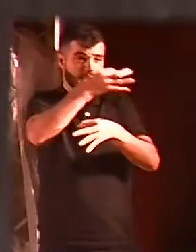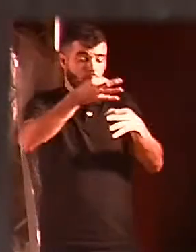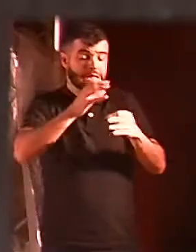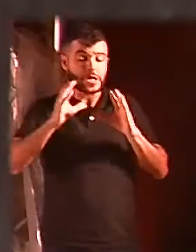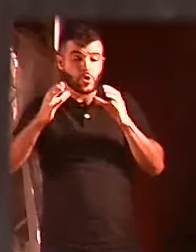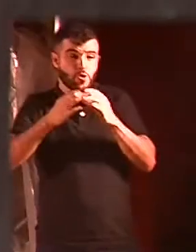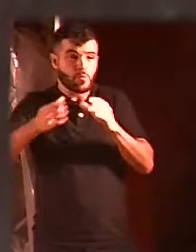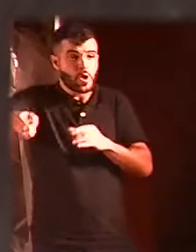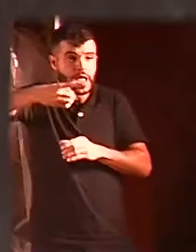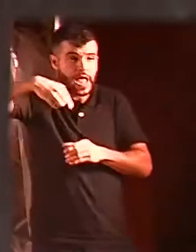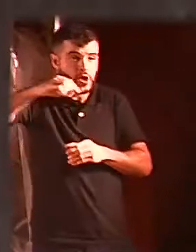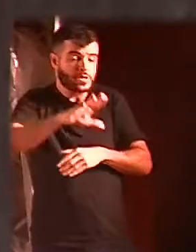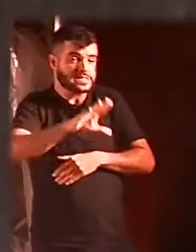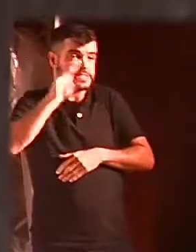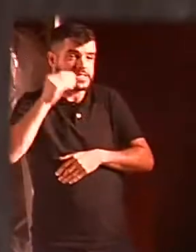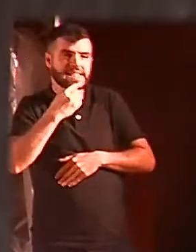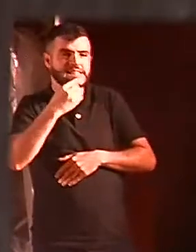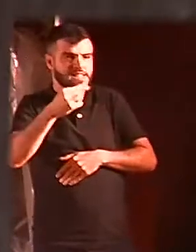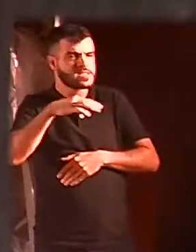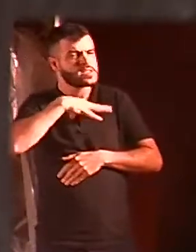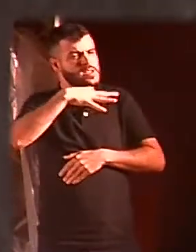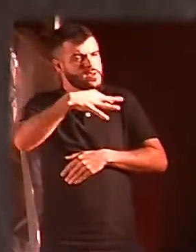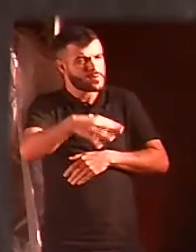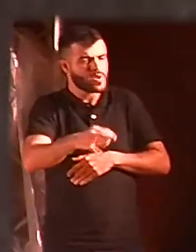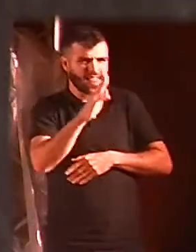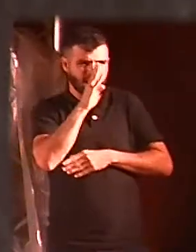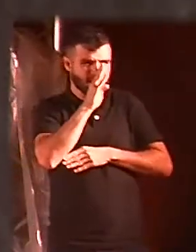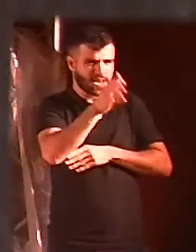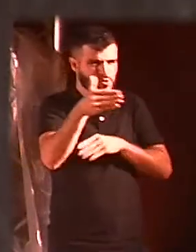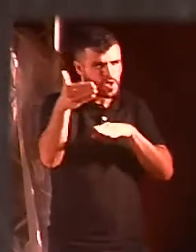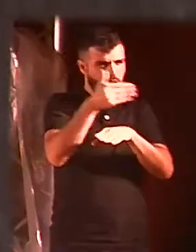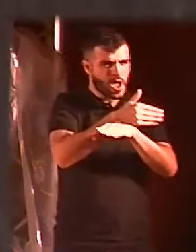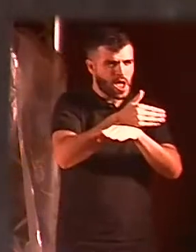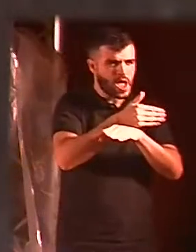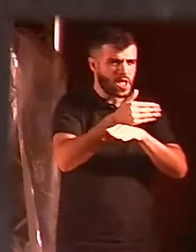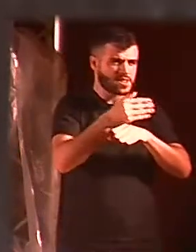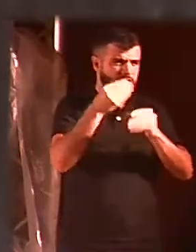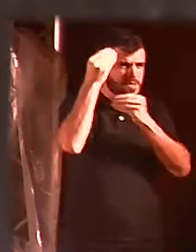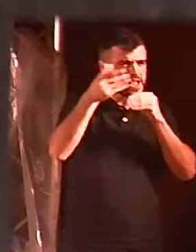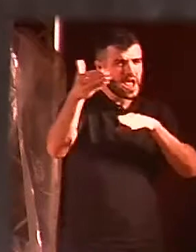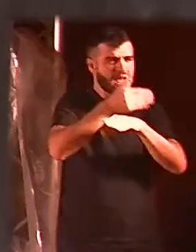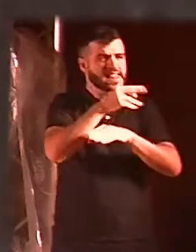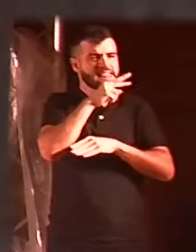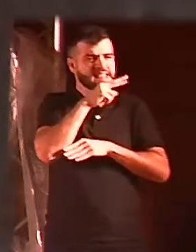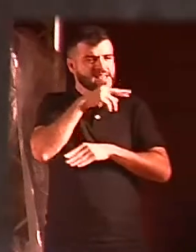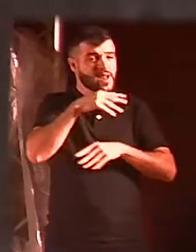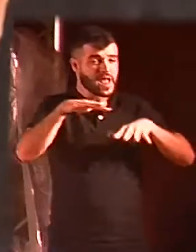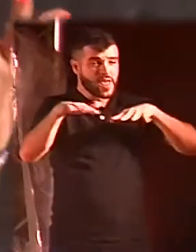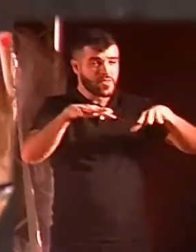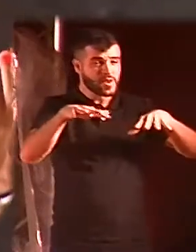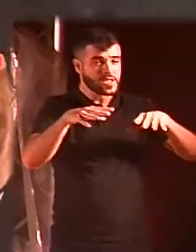ellos mismos hicieron, podría, y cito, permitir la comprensión directa prelingüística y prerreflexiva de las acciones